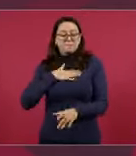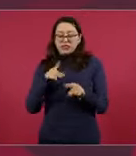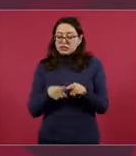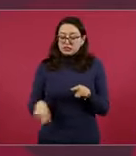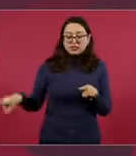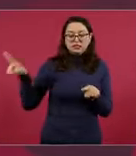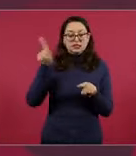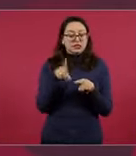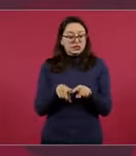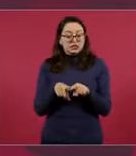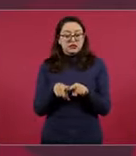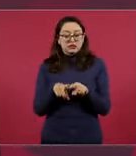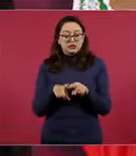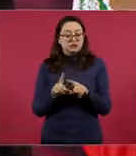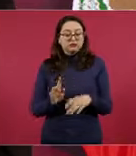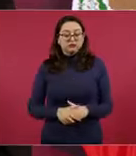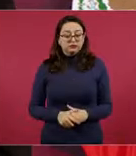es